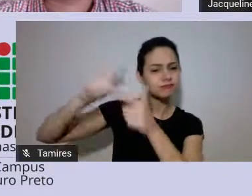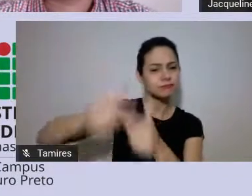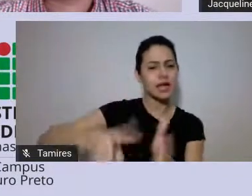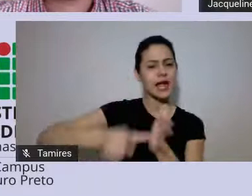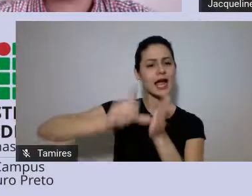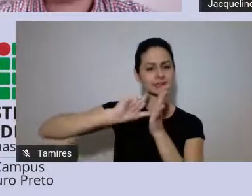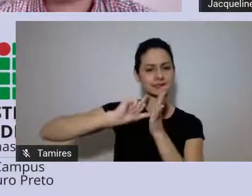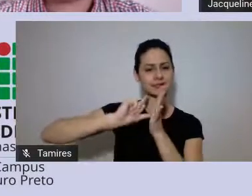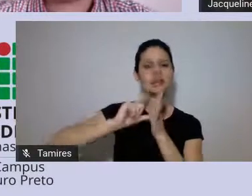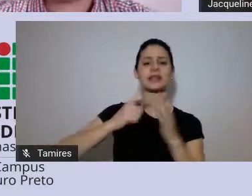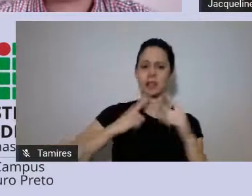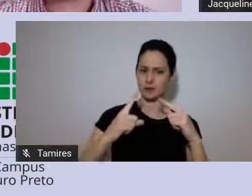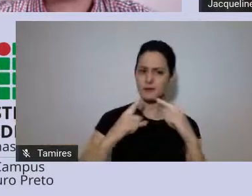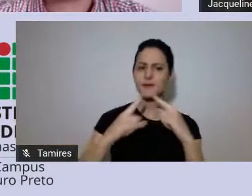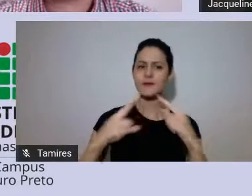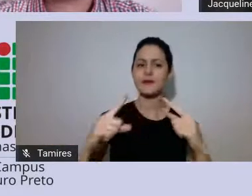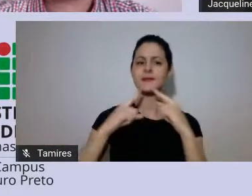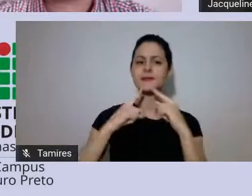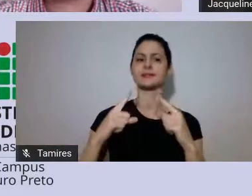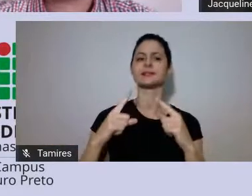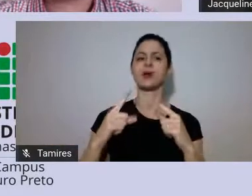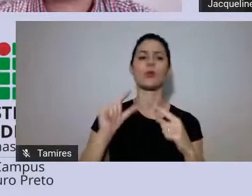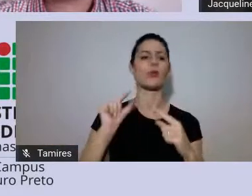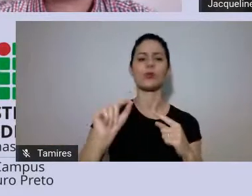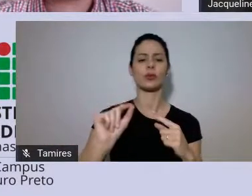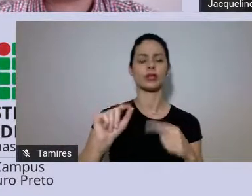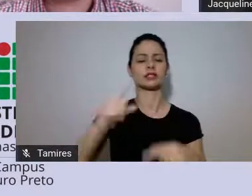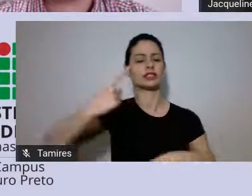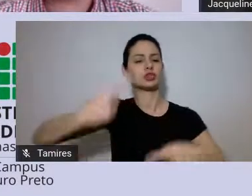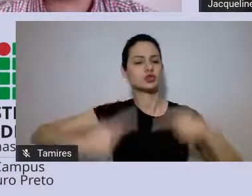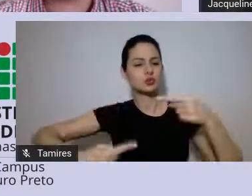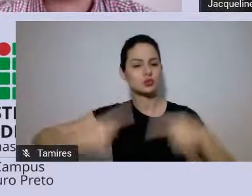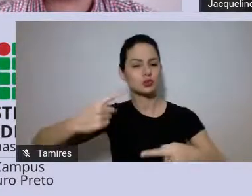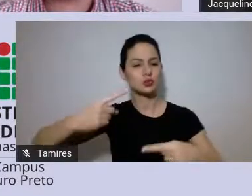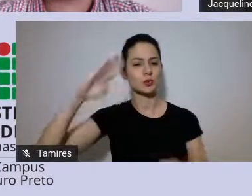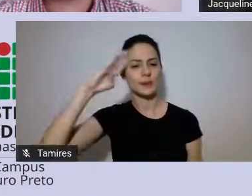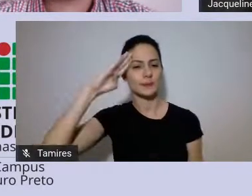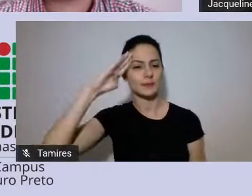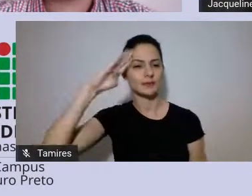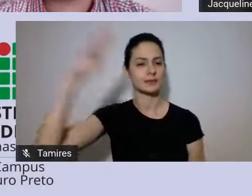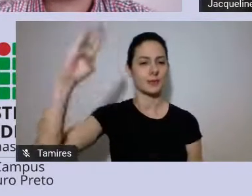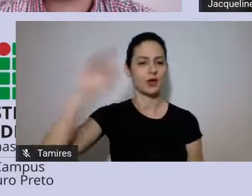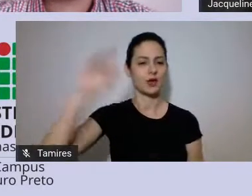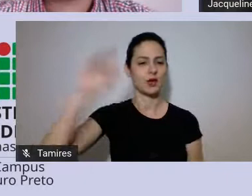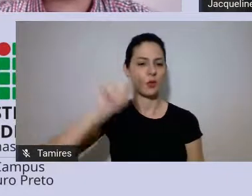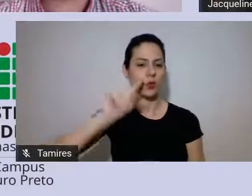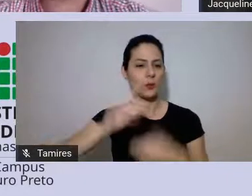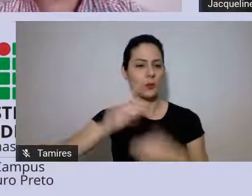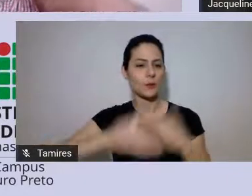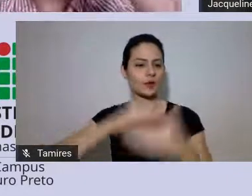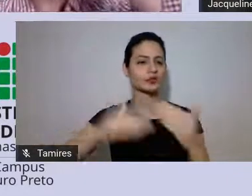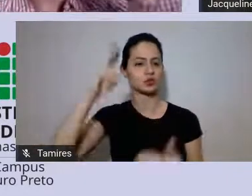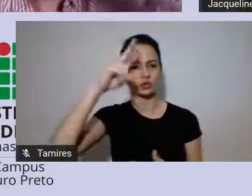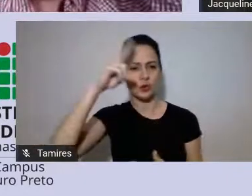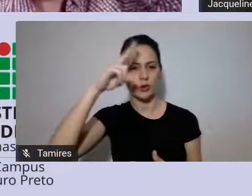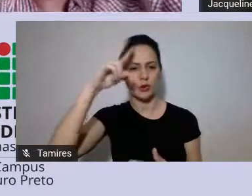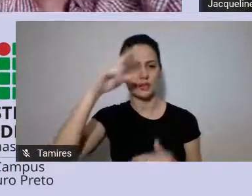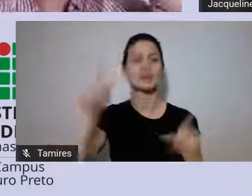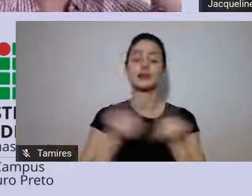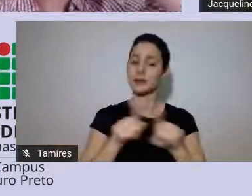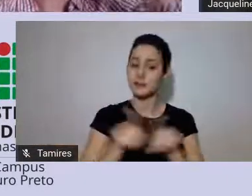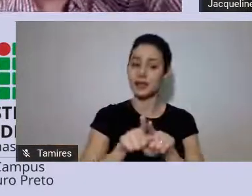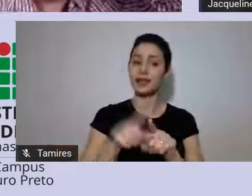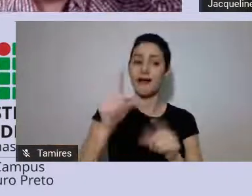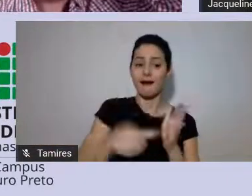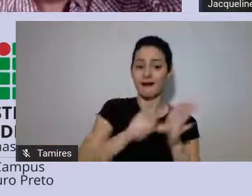una reivindicación que no discute principalmente el proceso histórico, sino que reivindica lo